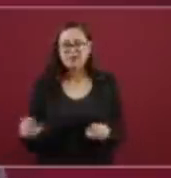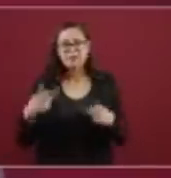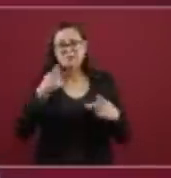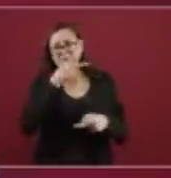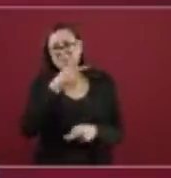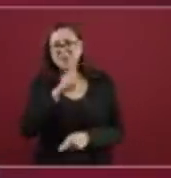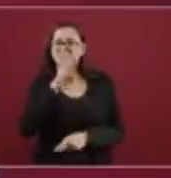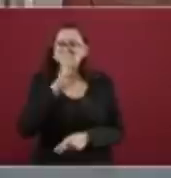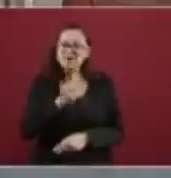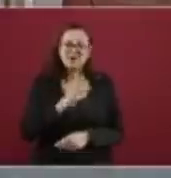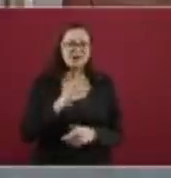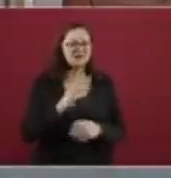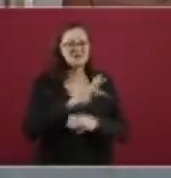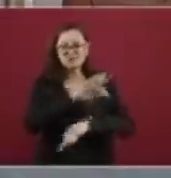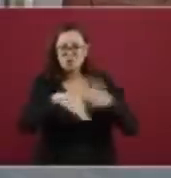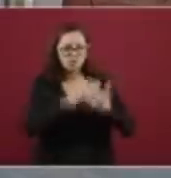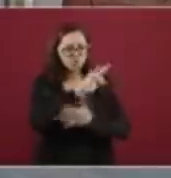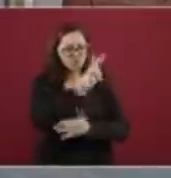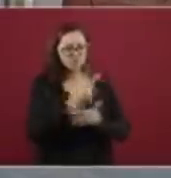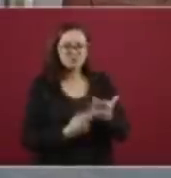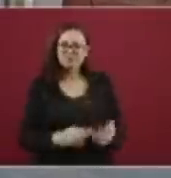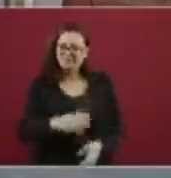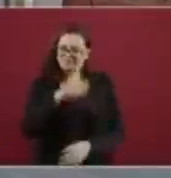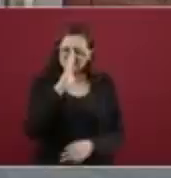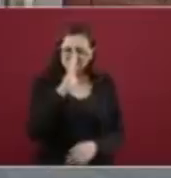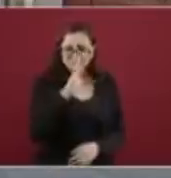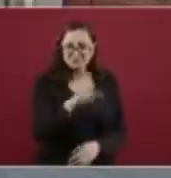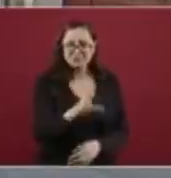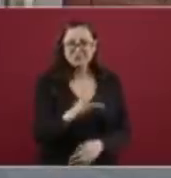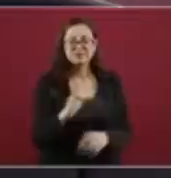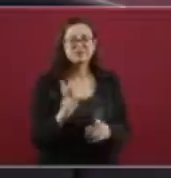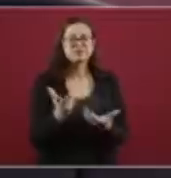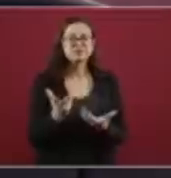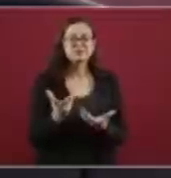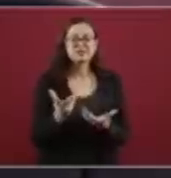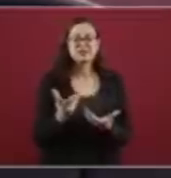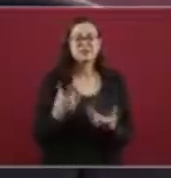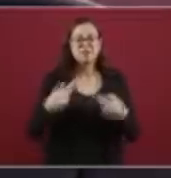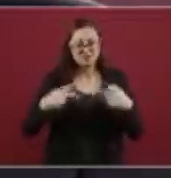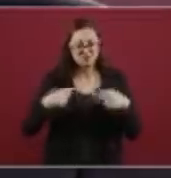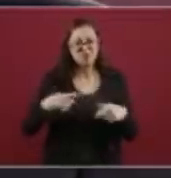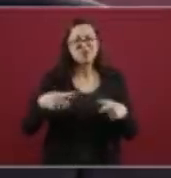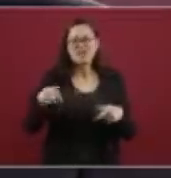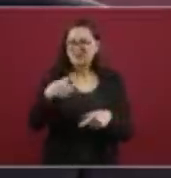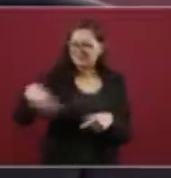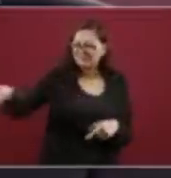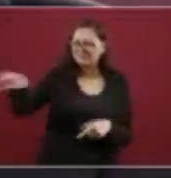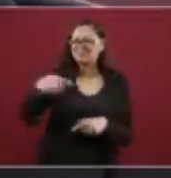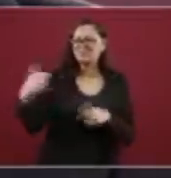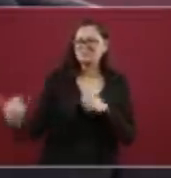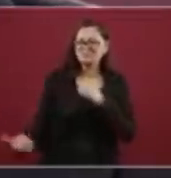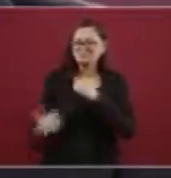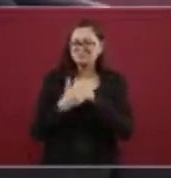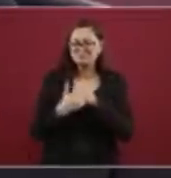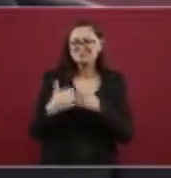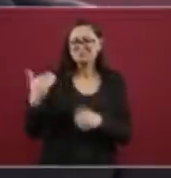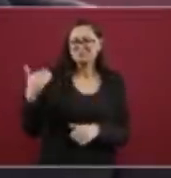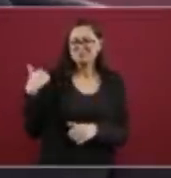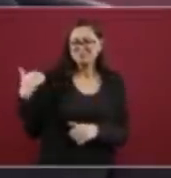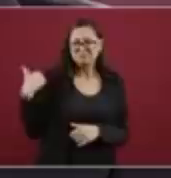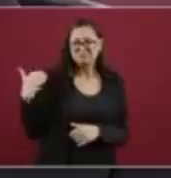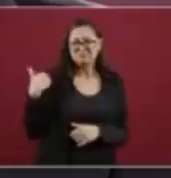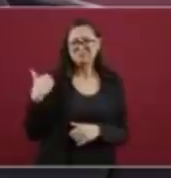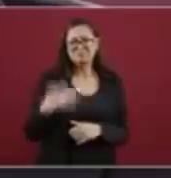todo. Esto me lo han recomendado mucho la misma gente. Me dicen, no nos